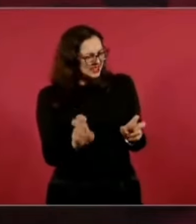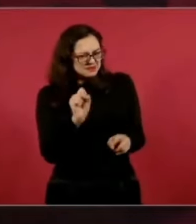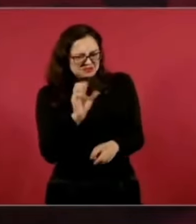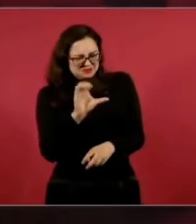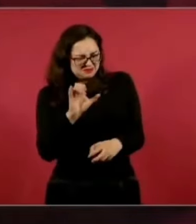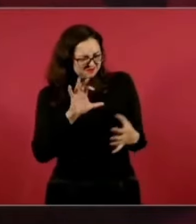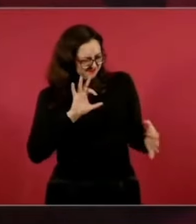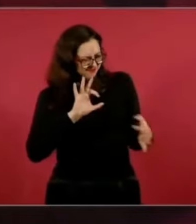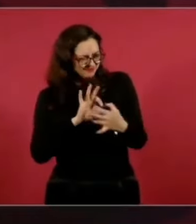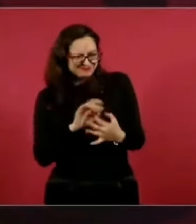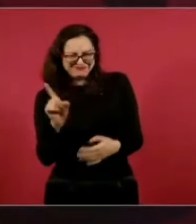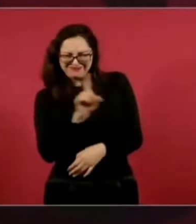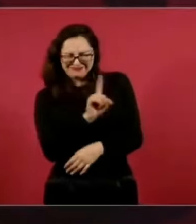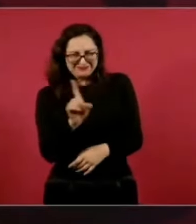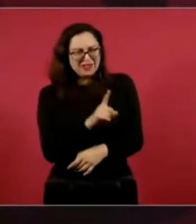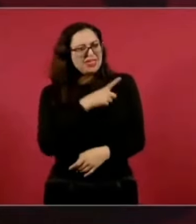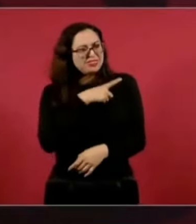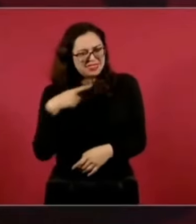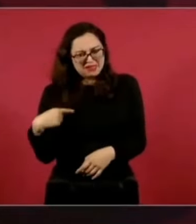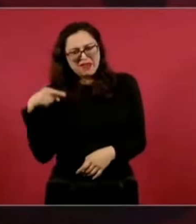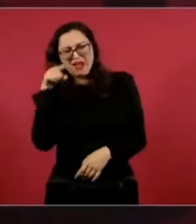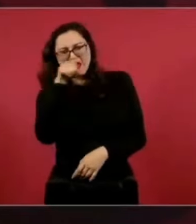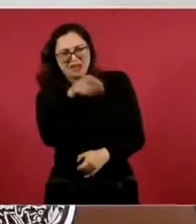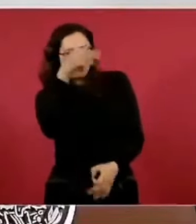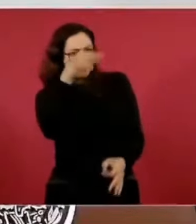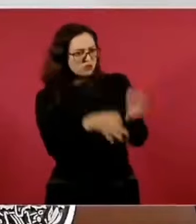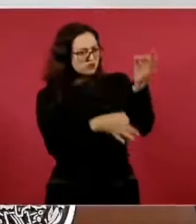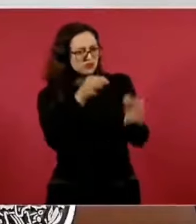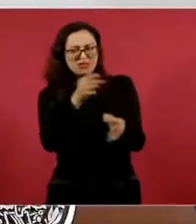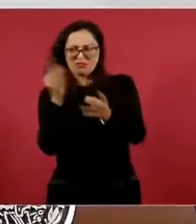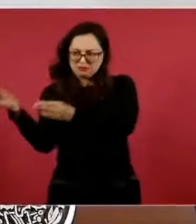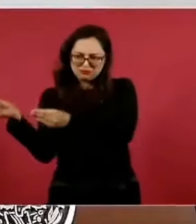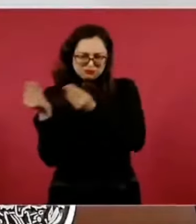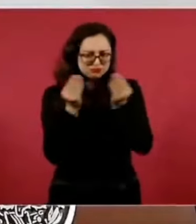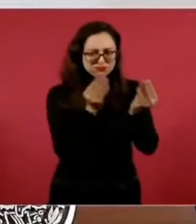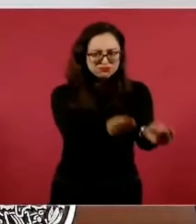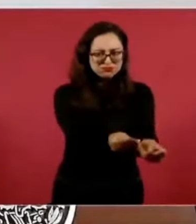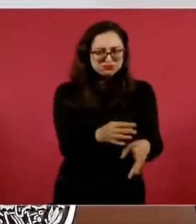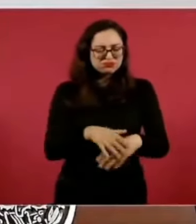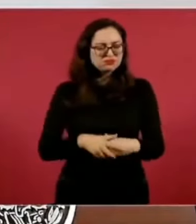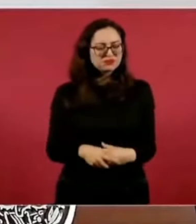el juzgado al tribunal